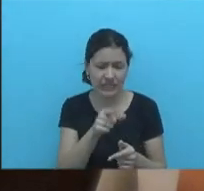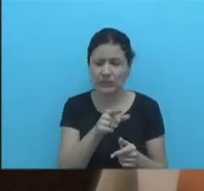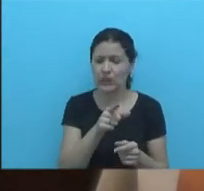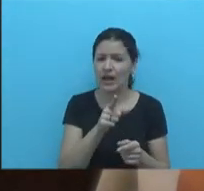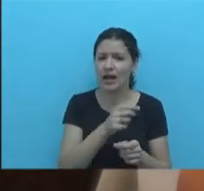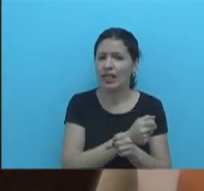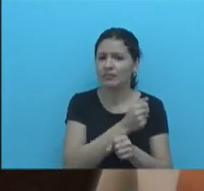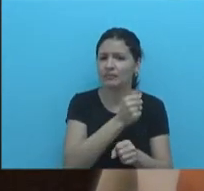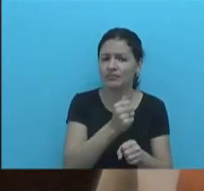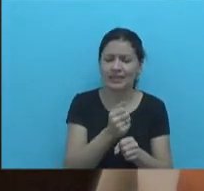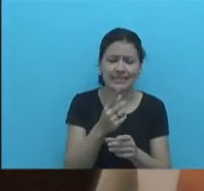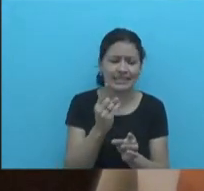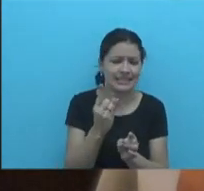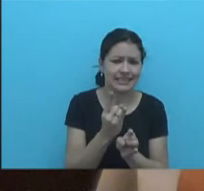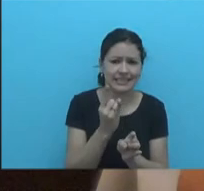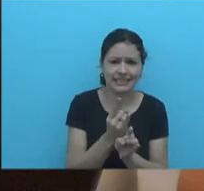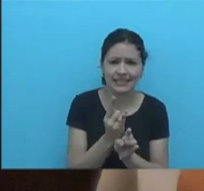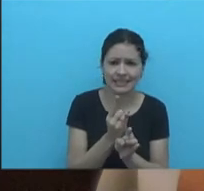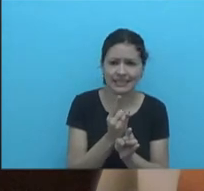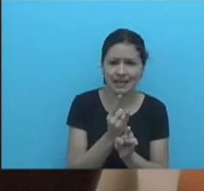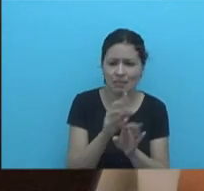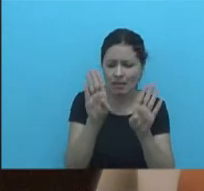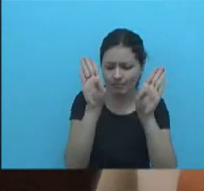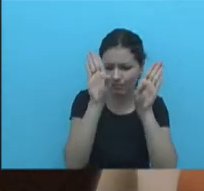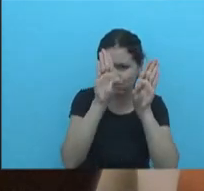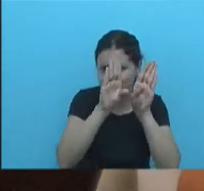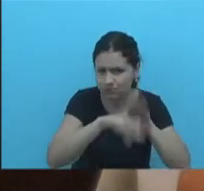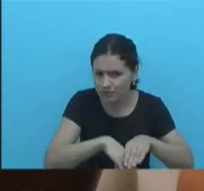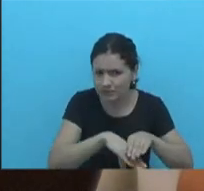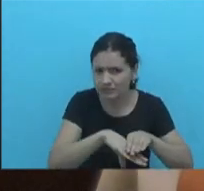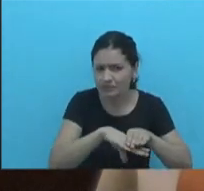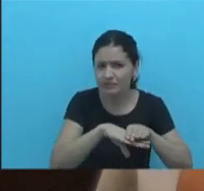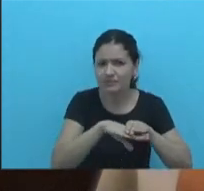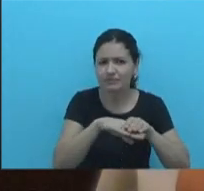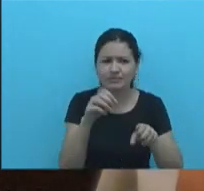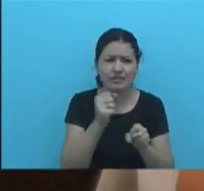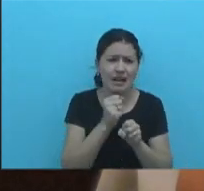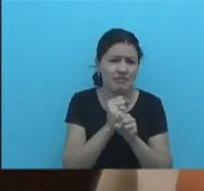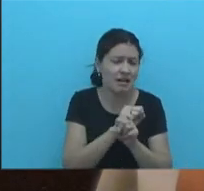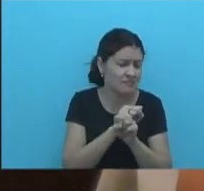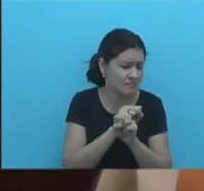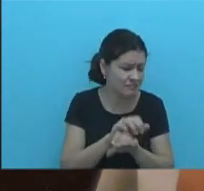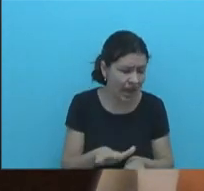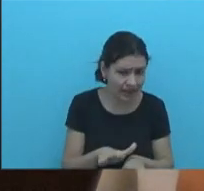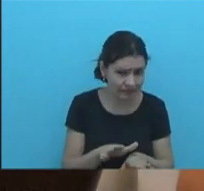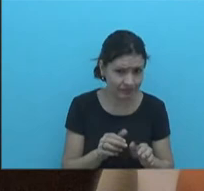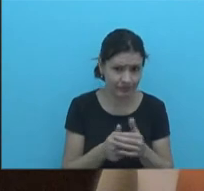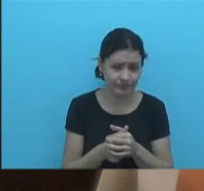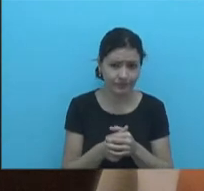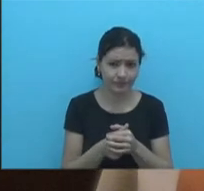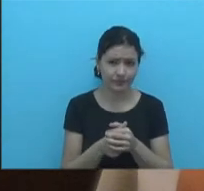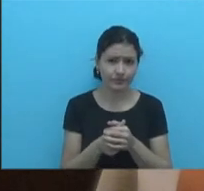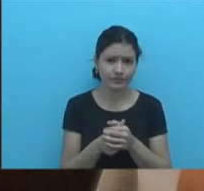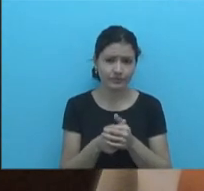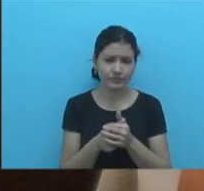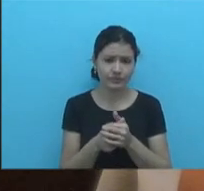veces siendo oprimidos y disminuidos a las condiciones más indignas. Además,